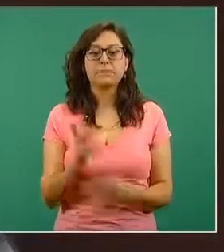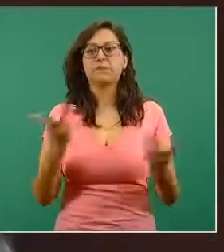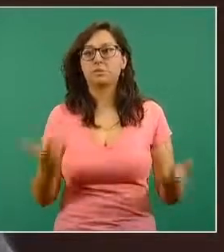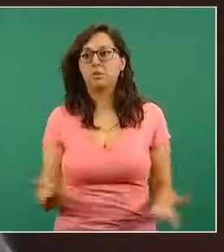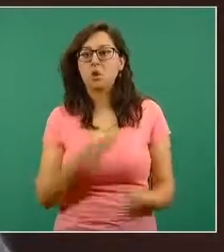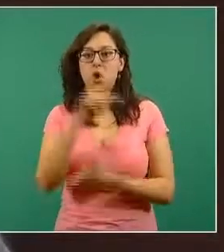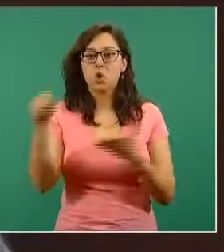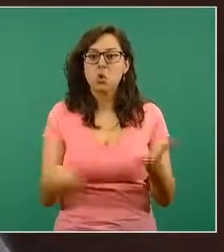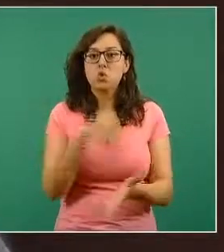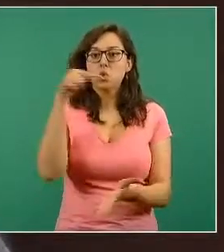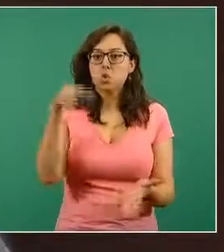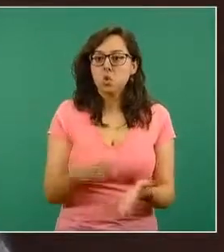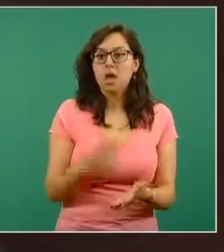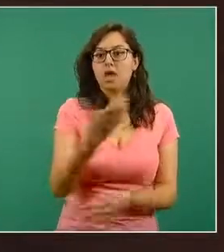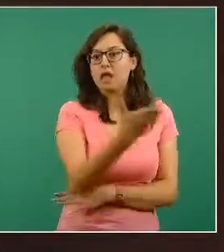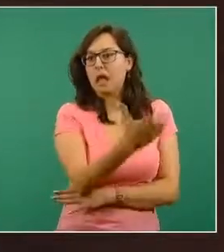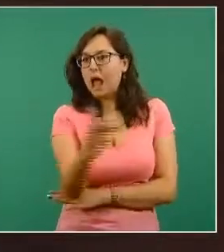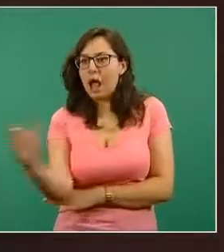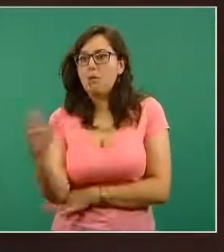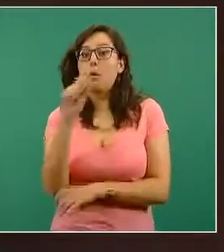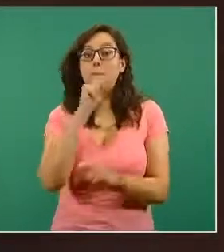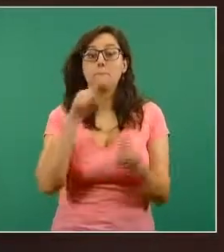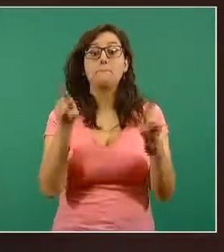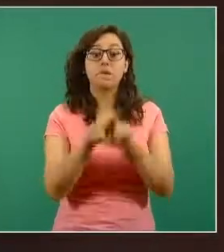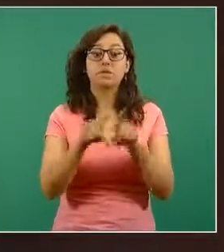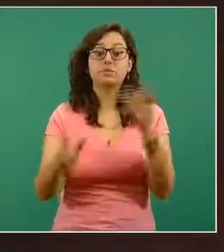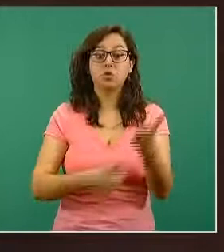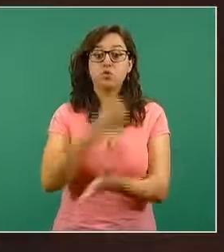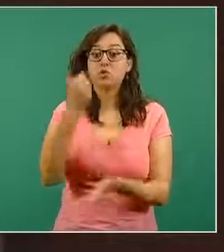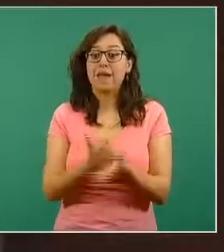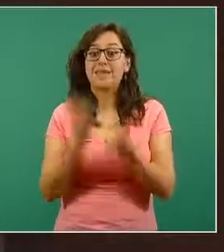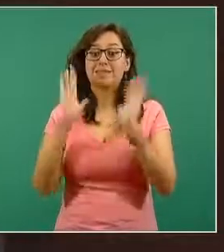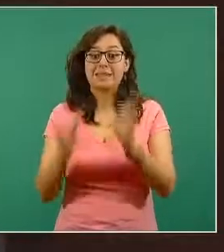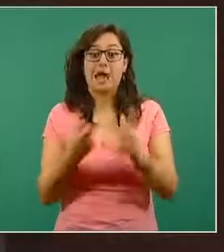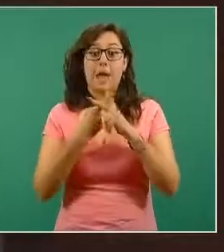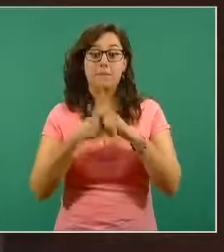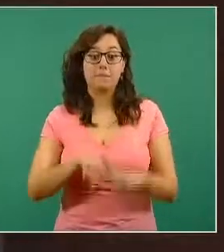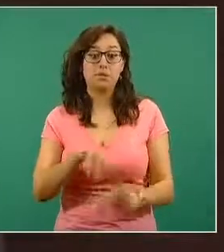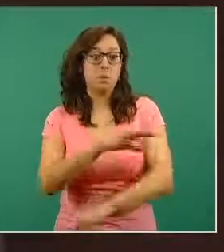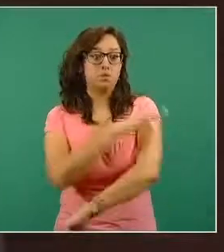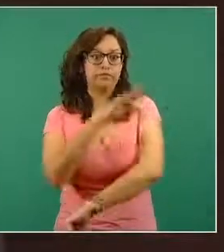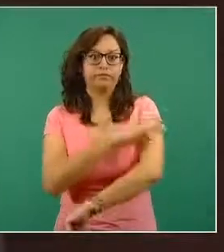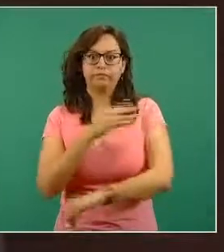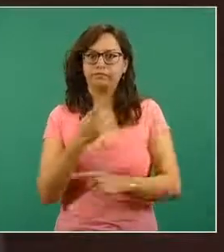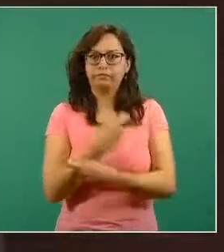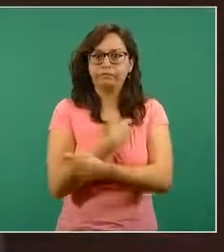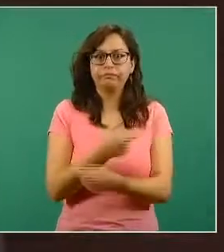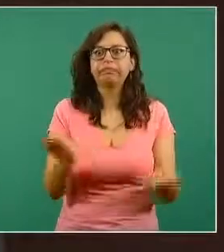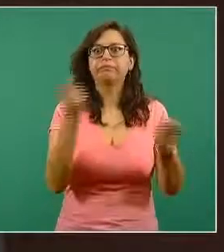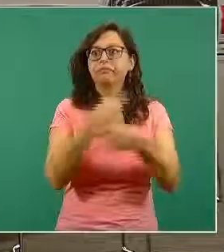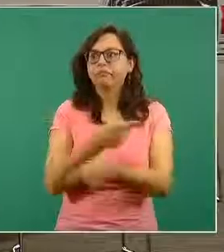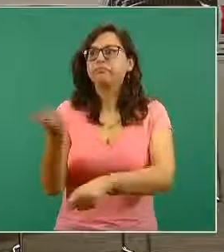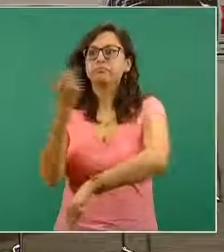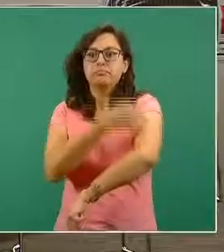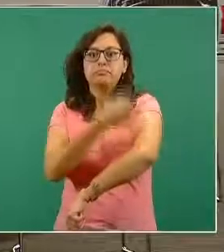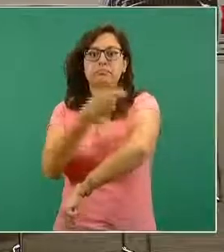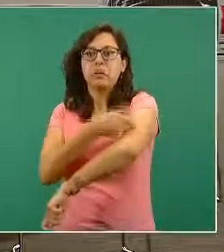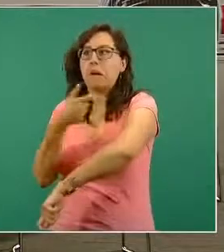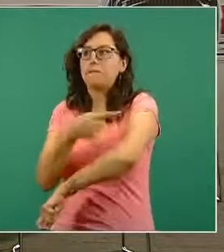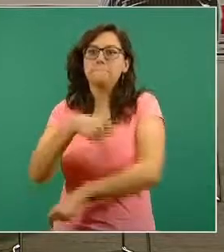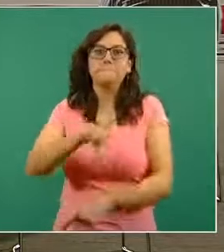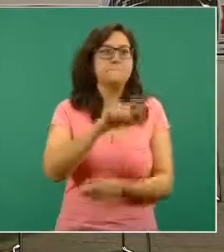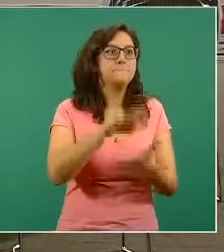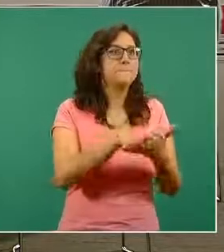rurales, pero también en todos los urbanos que ya están activamente vacunando, la gran mayoría, y aquí quiero agradecer a